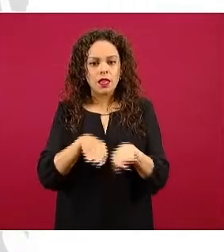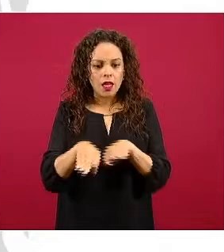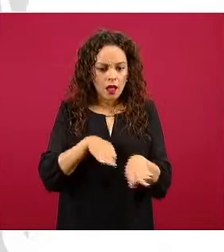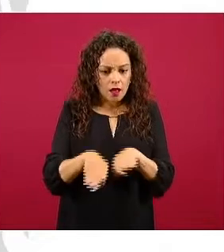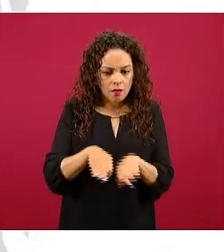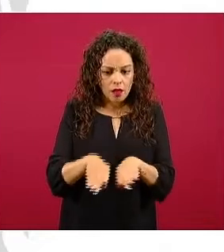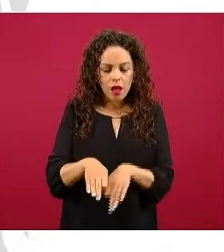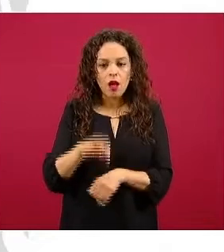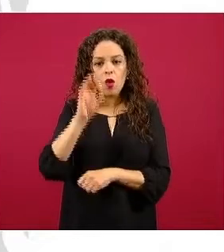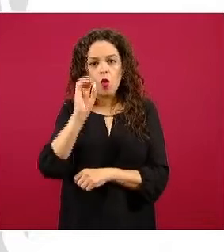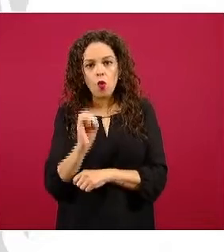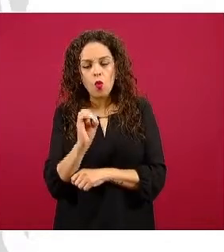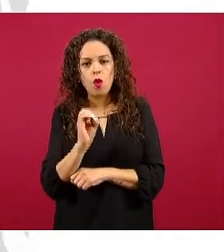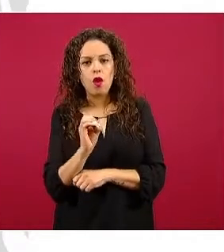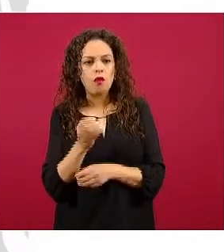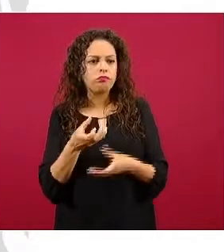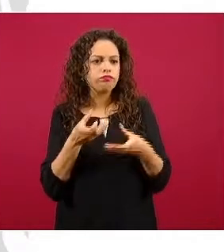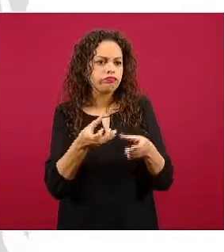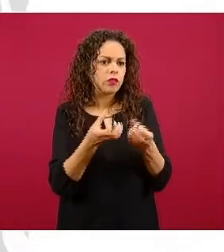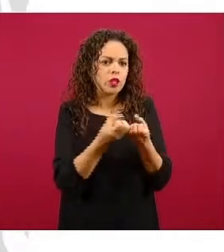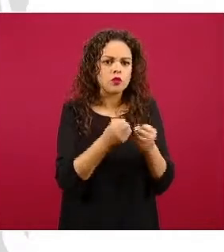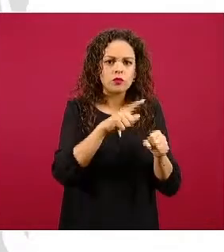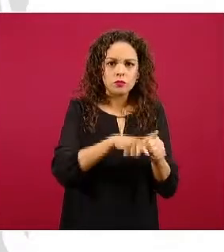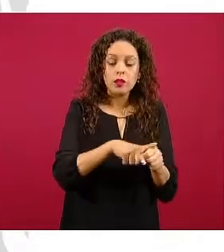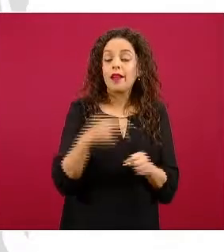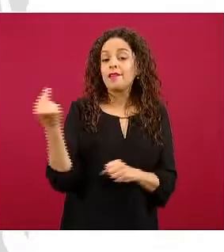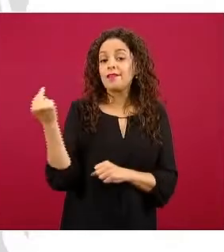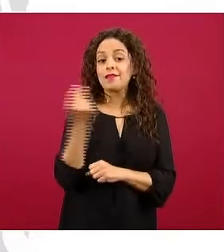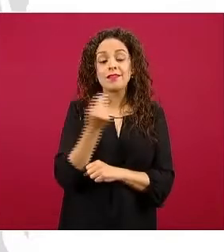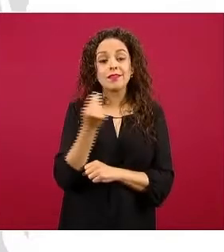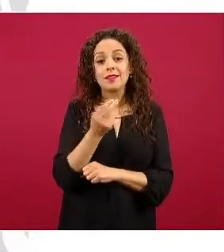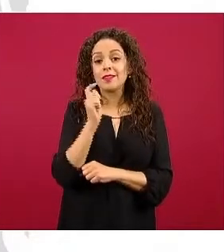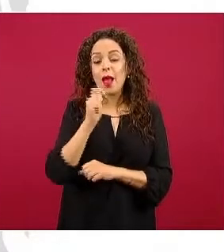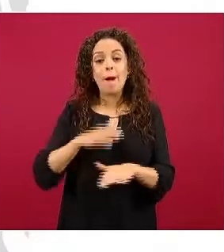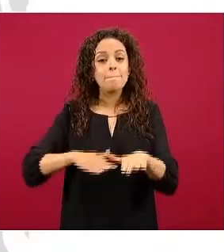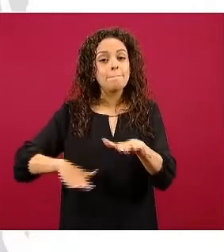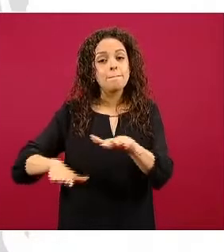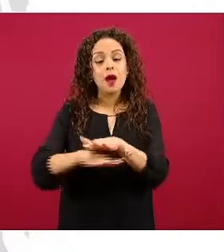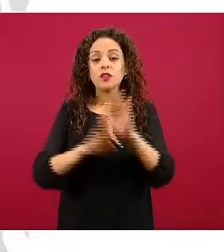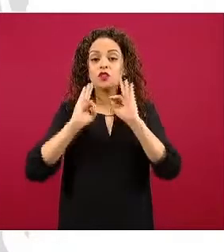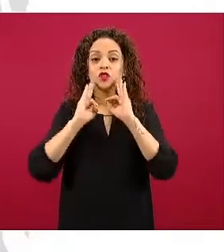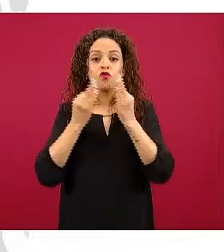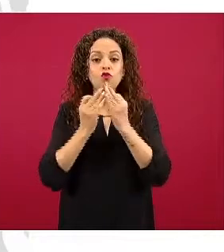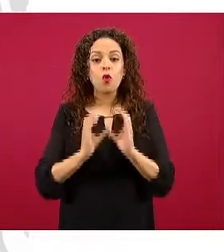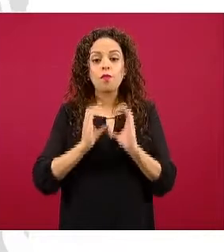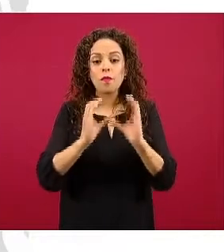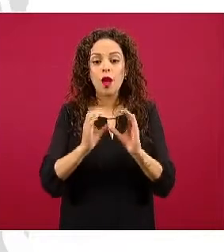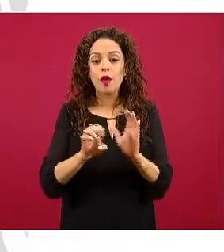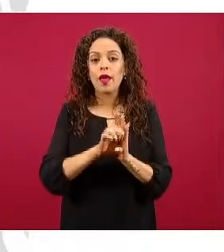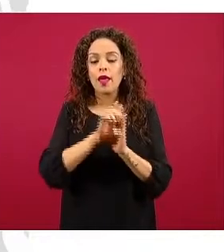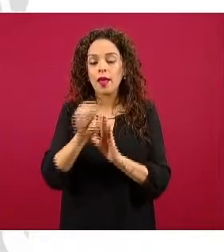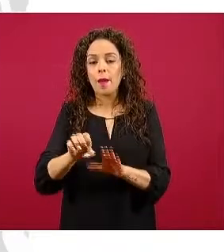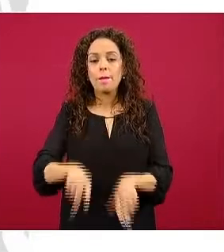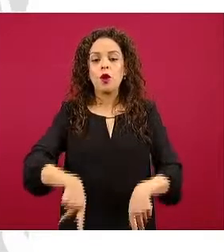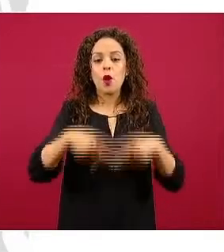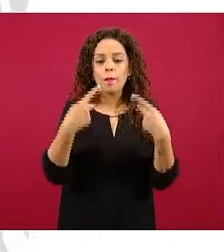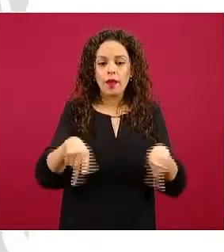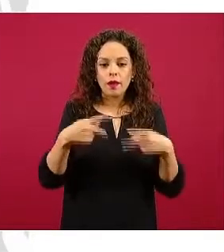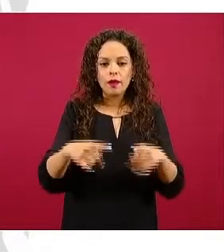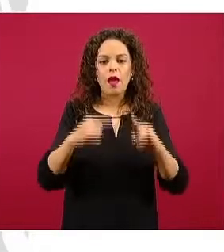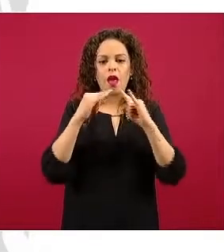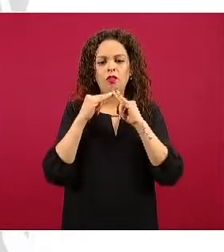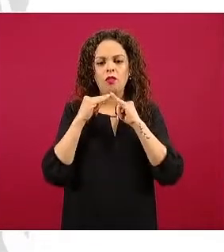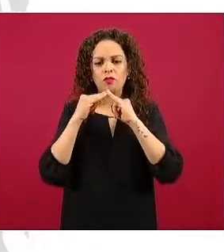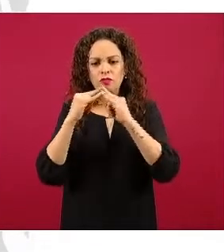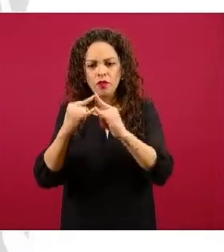actividad social mantengan las medidas básicas de prevención. En mercados, en tianguis, tiendas de